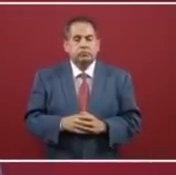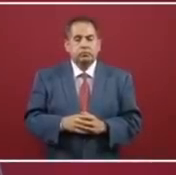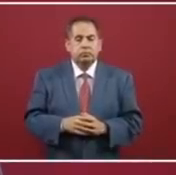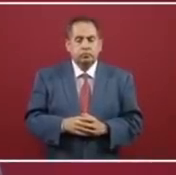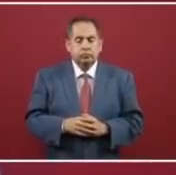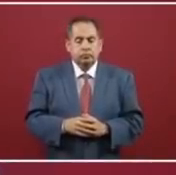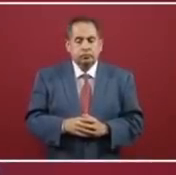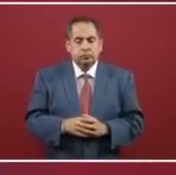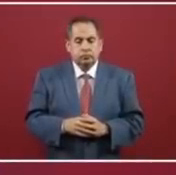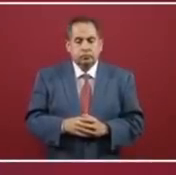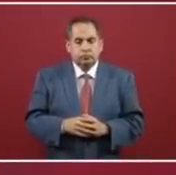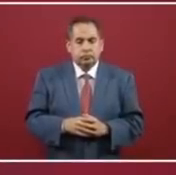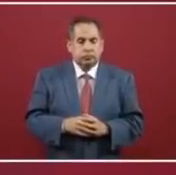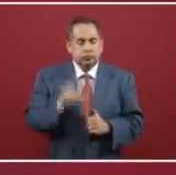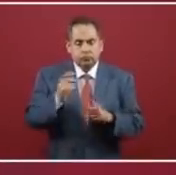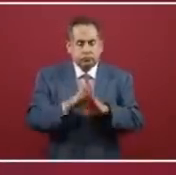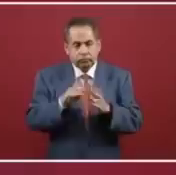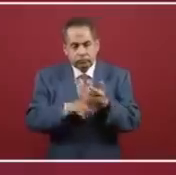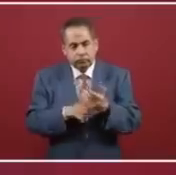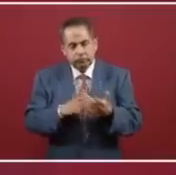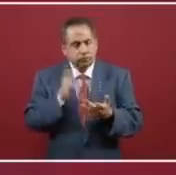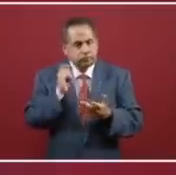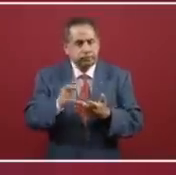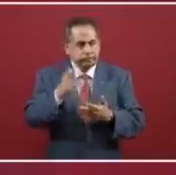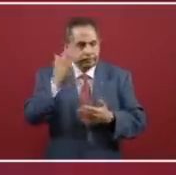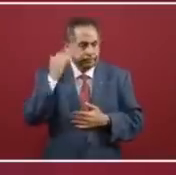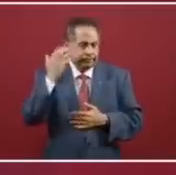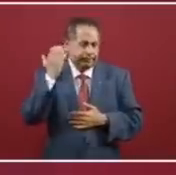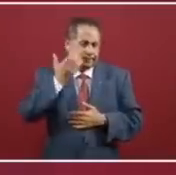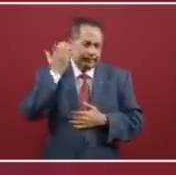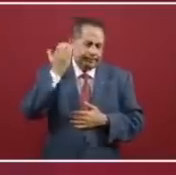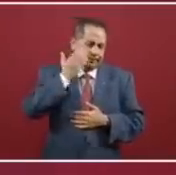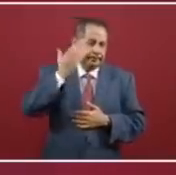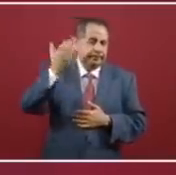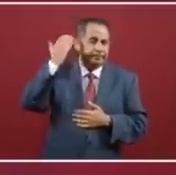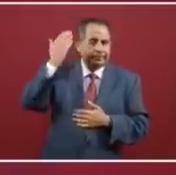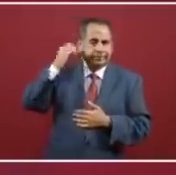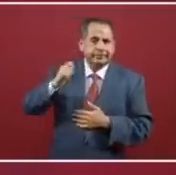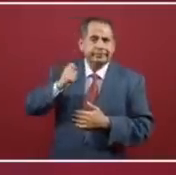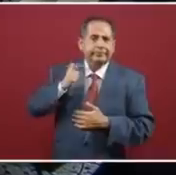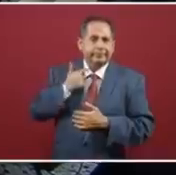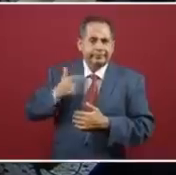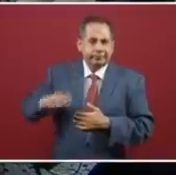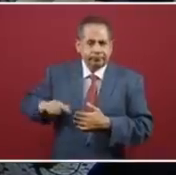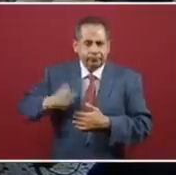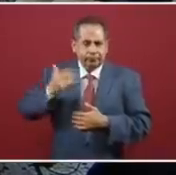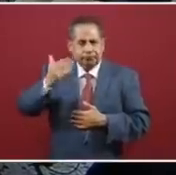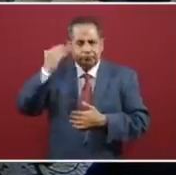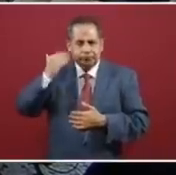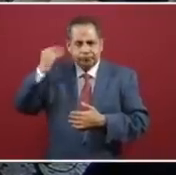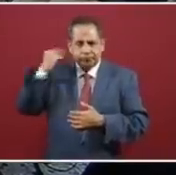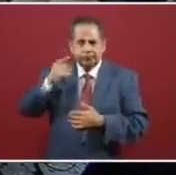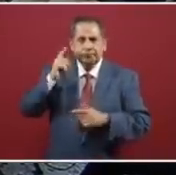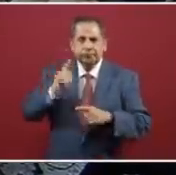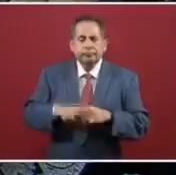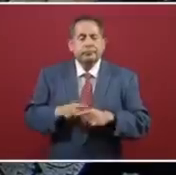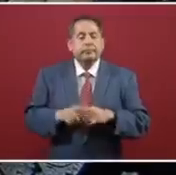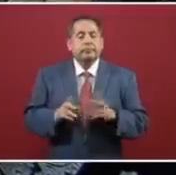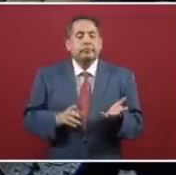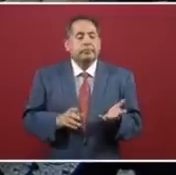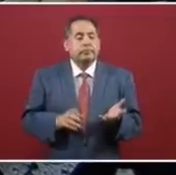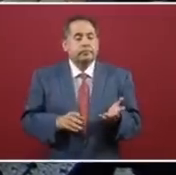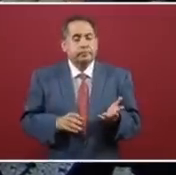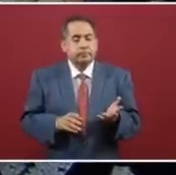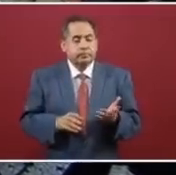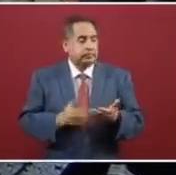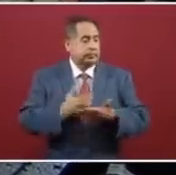eran común en las pasadas administraciones es que se abrían las